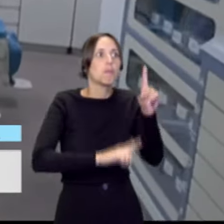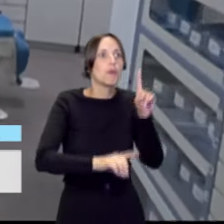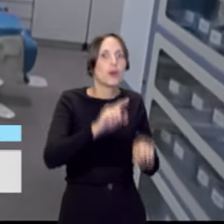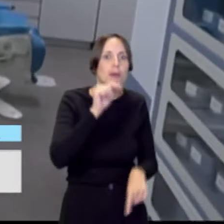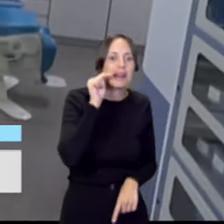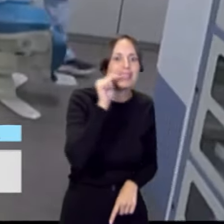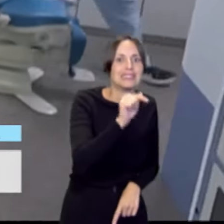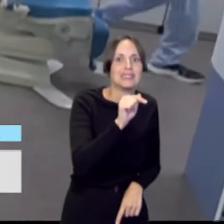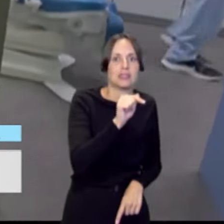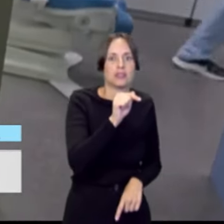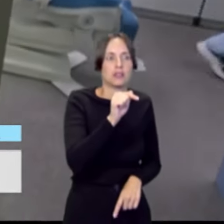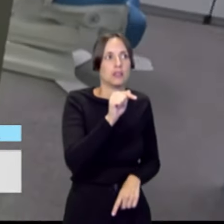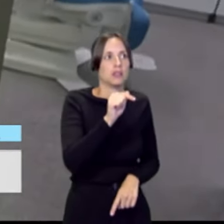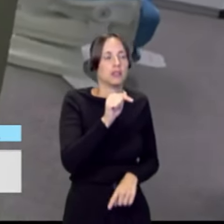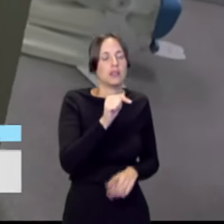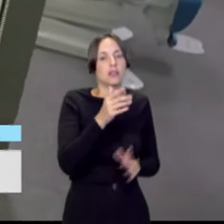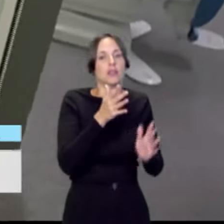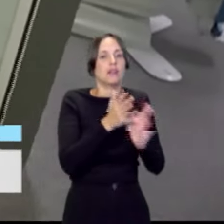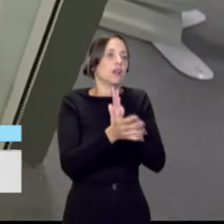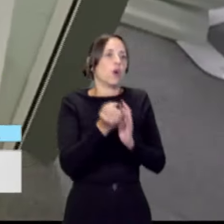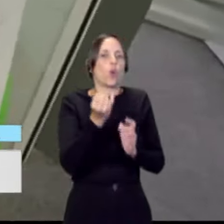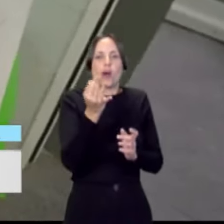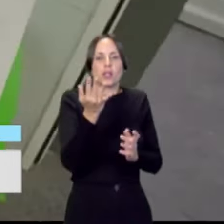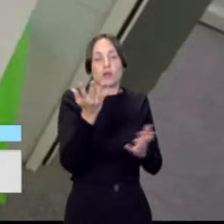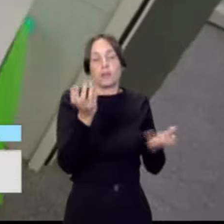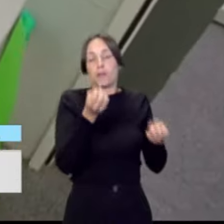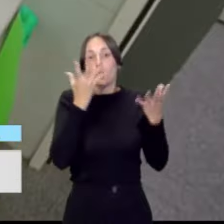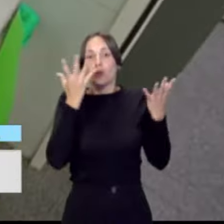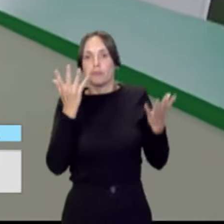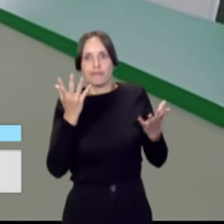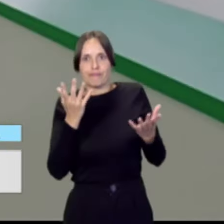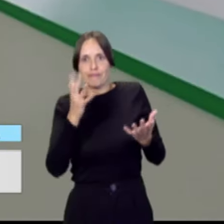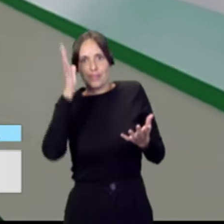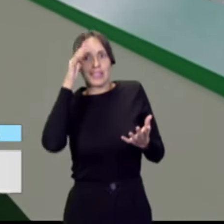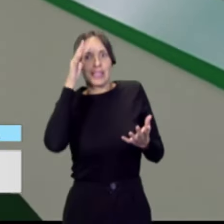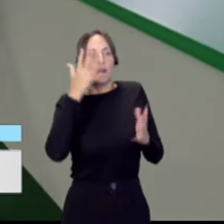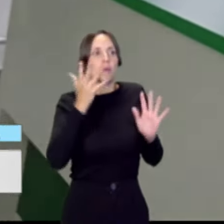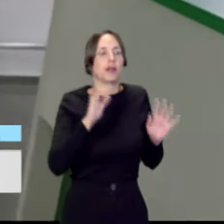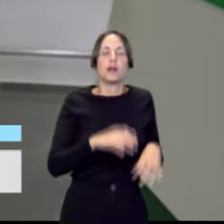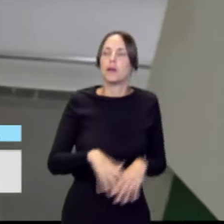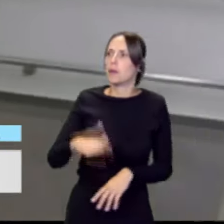la cantidad. Bueno, la cantidad ya le estoy diciendo que es mesurada.